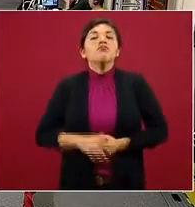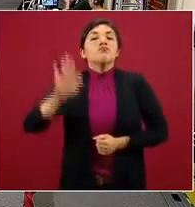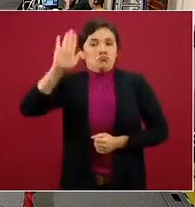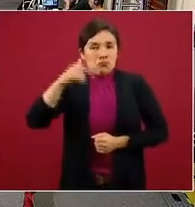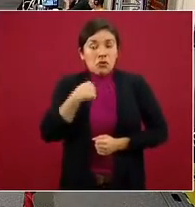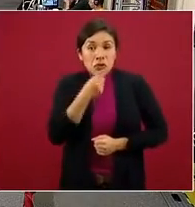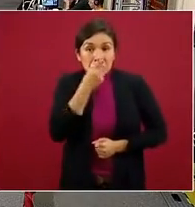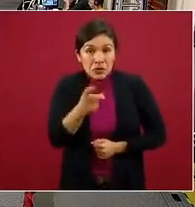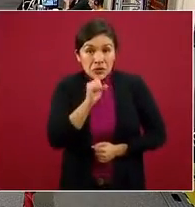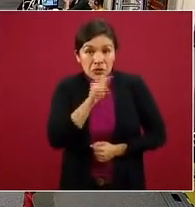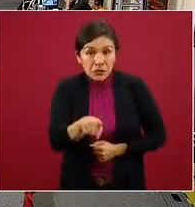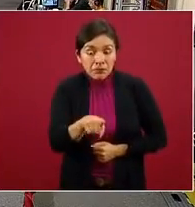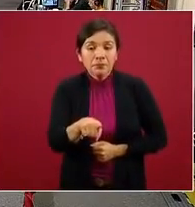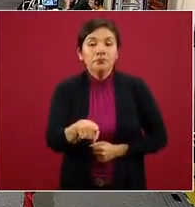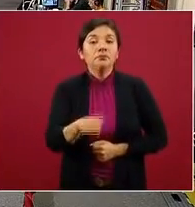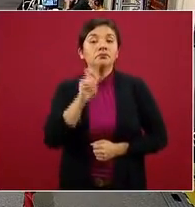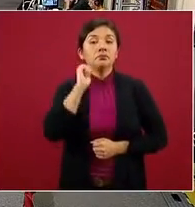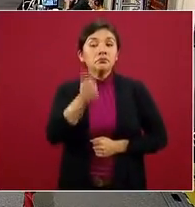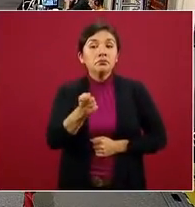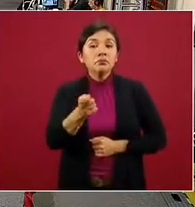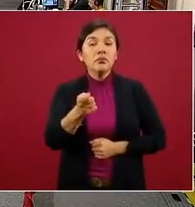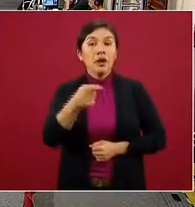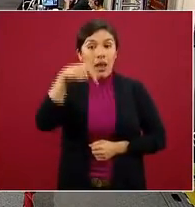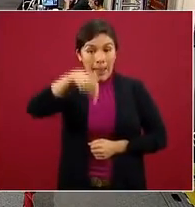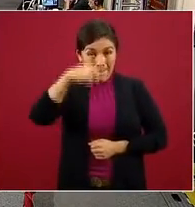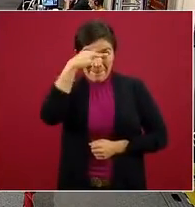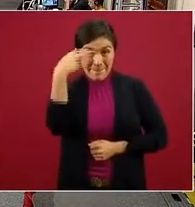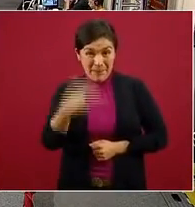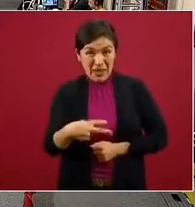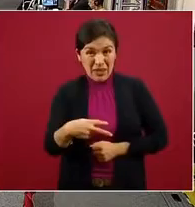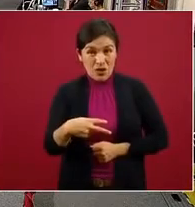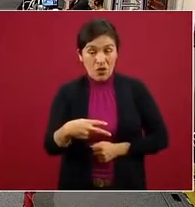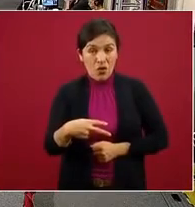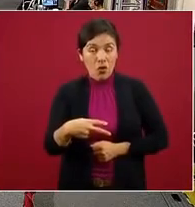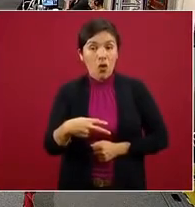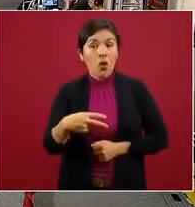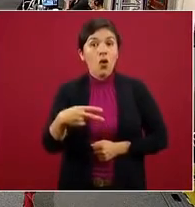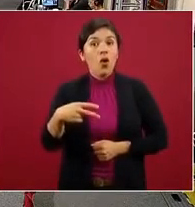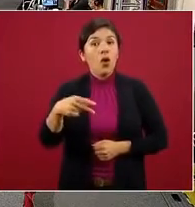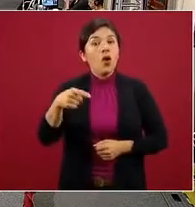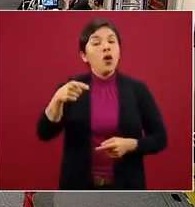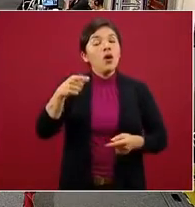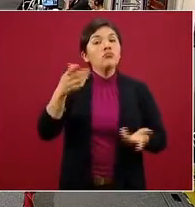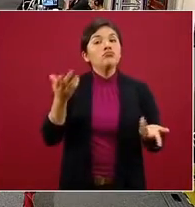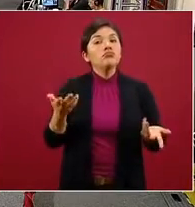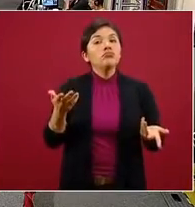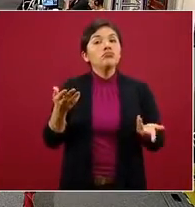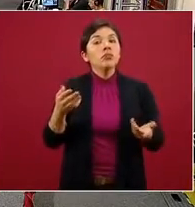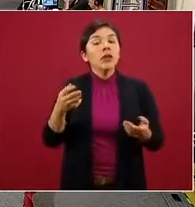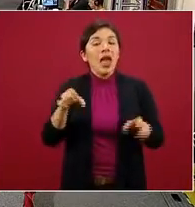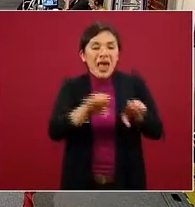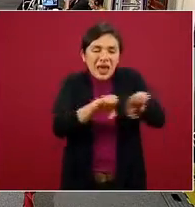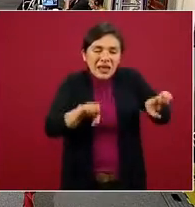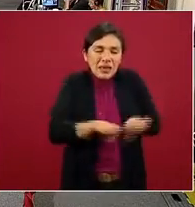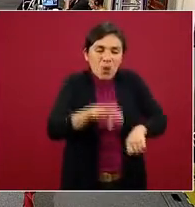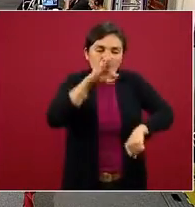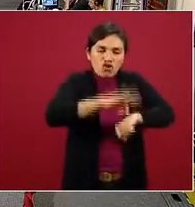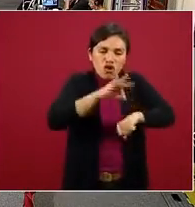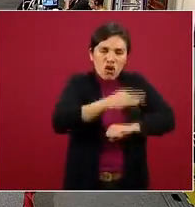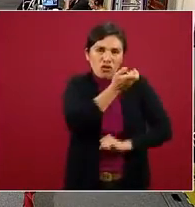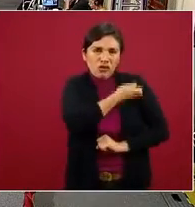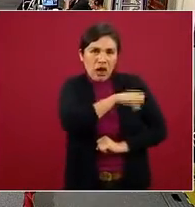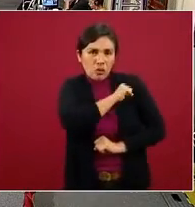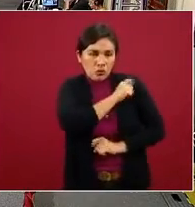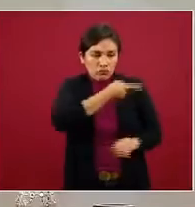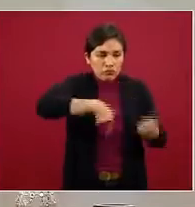también decir, no estamos en México, el equipo de salud